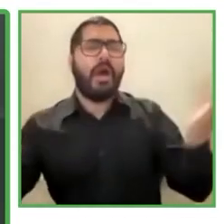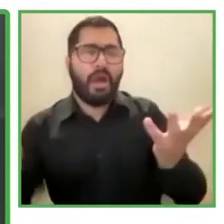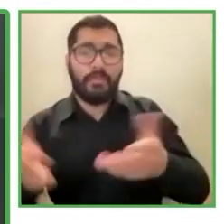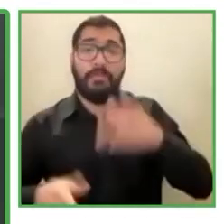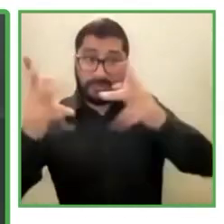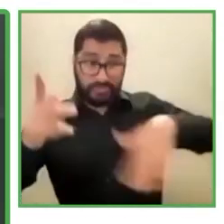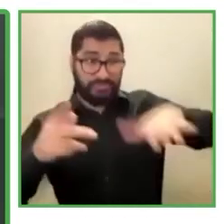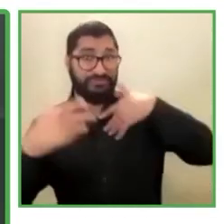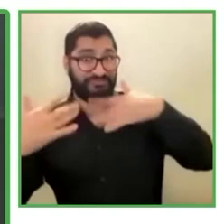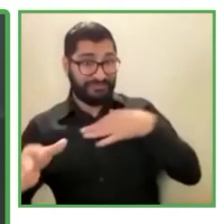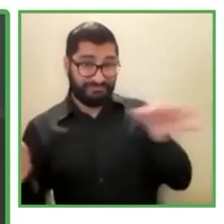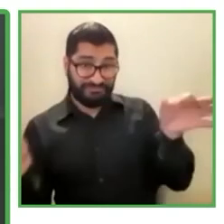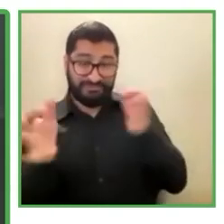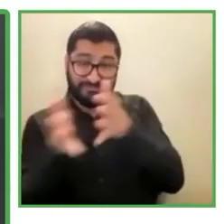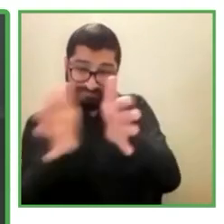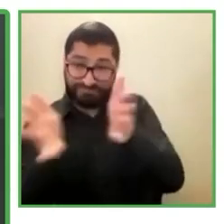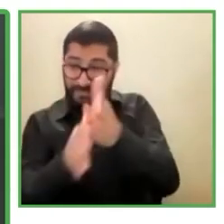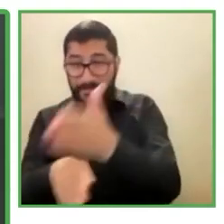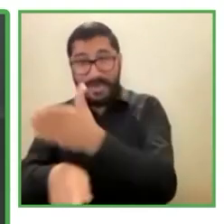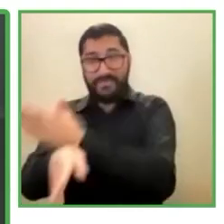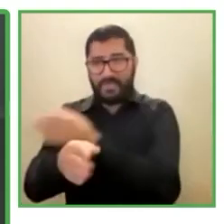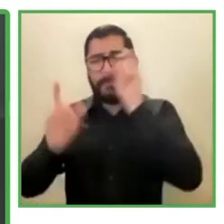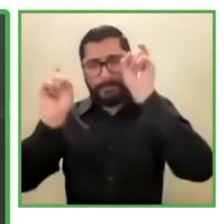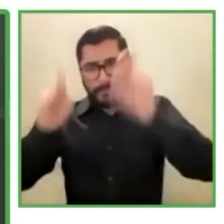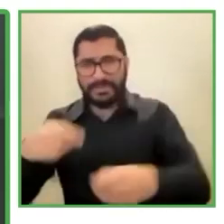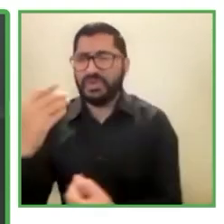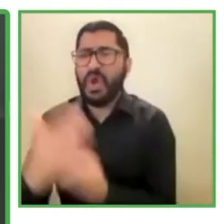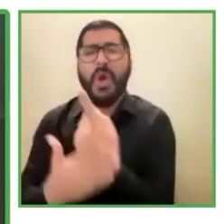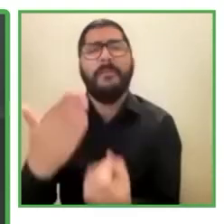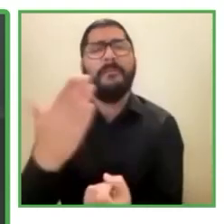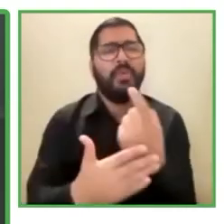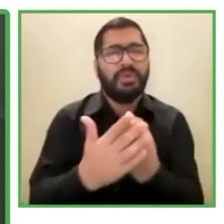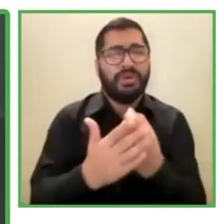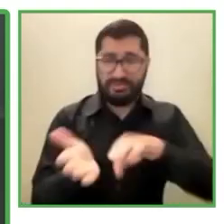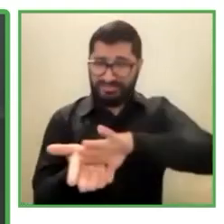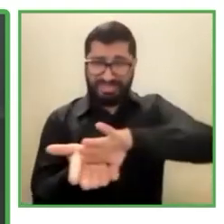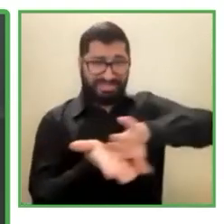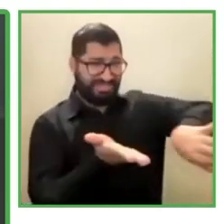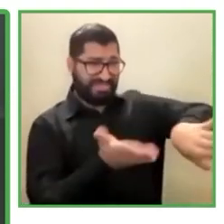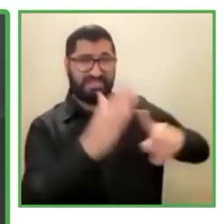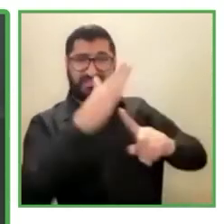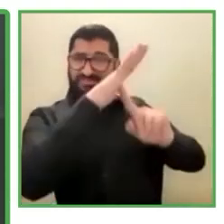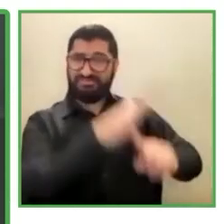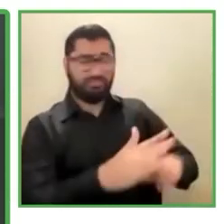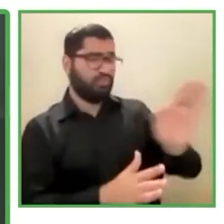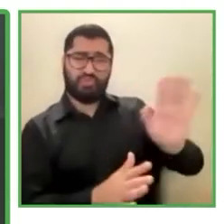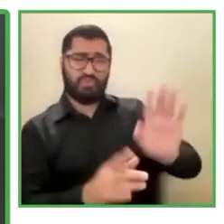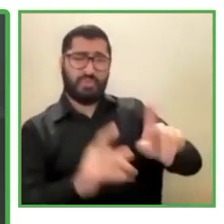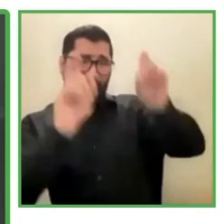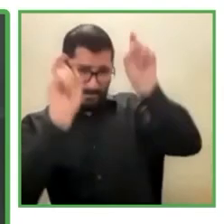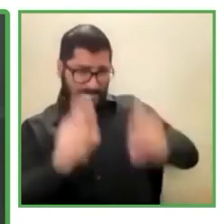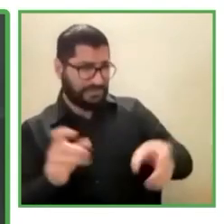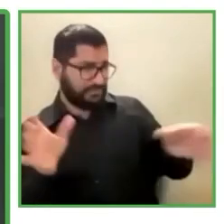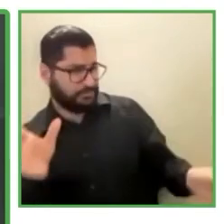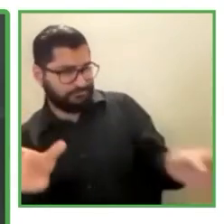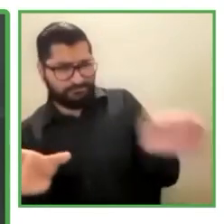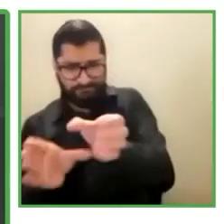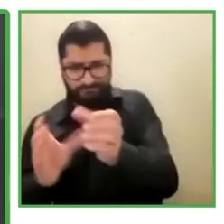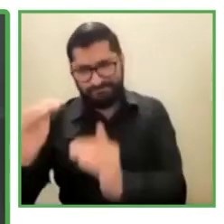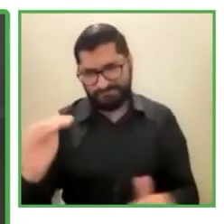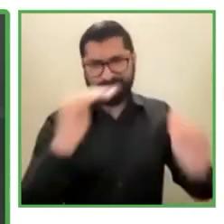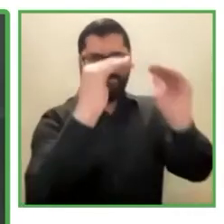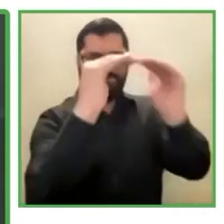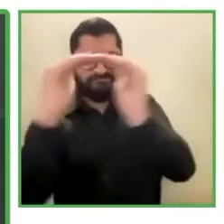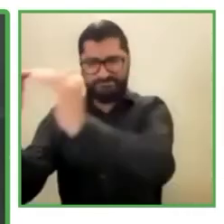No dejar a nadie atrás, entregando igualdad de posibilidades para las personas más rezagadas y excluidas de las